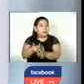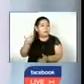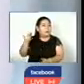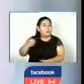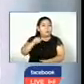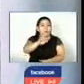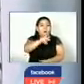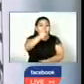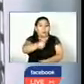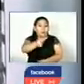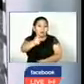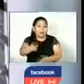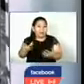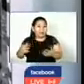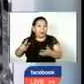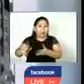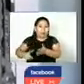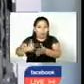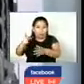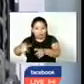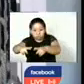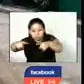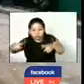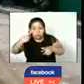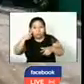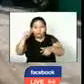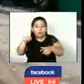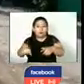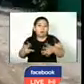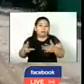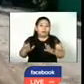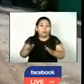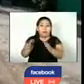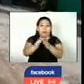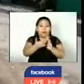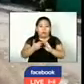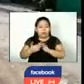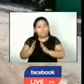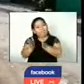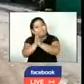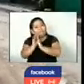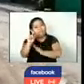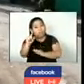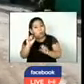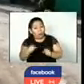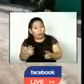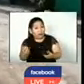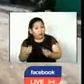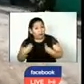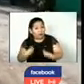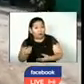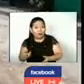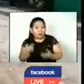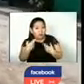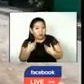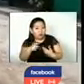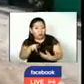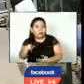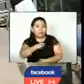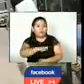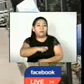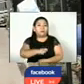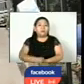meses pero una tercera cárcava se formó esta semana mientras los habitantes hacen el llamado y esperan una respuesta de las autoridades